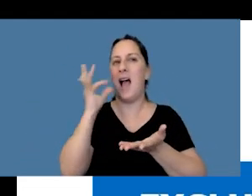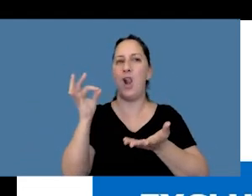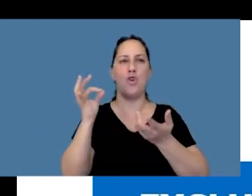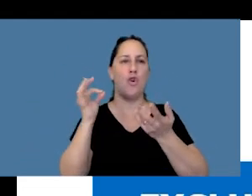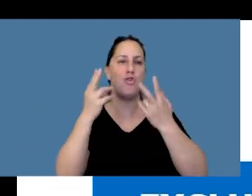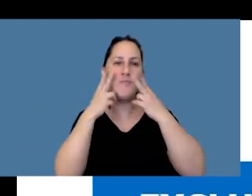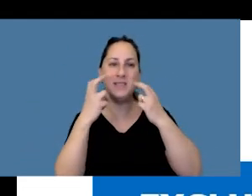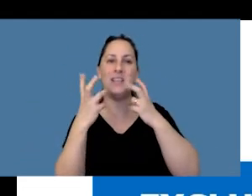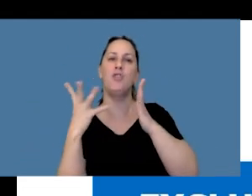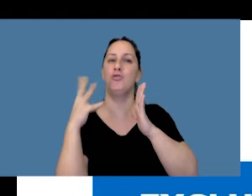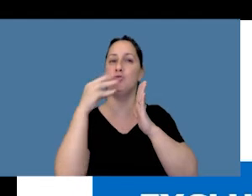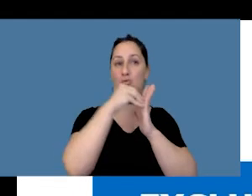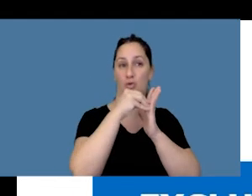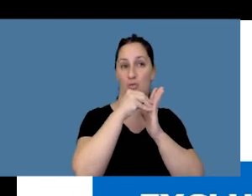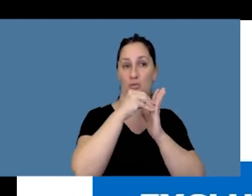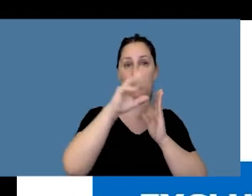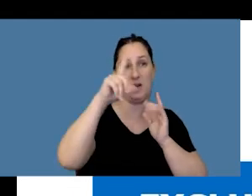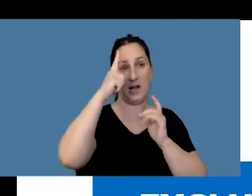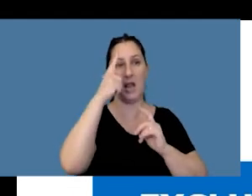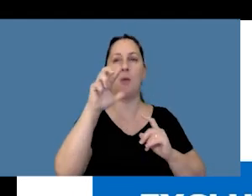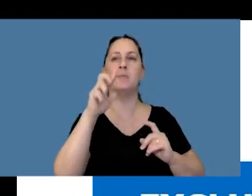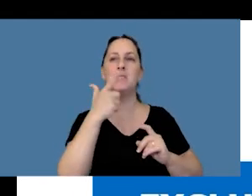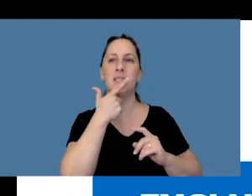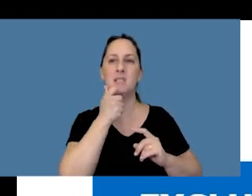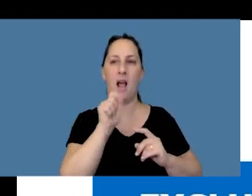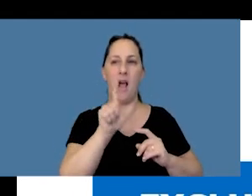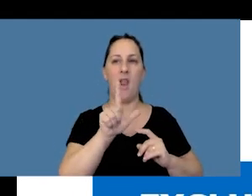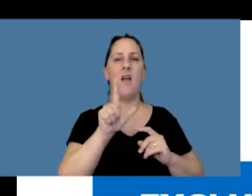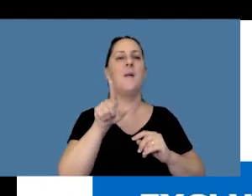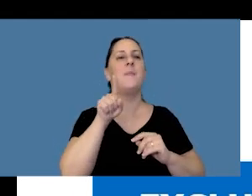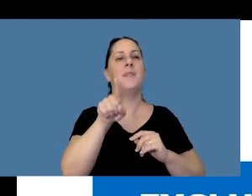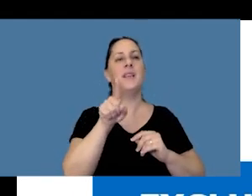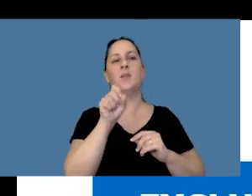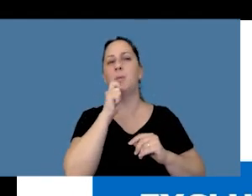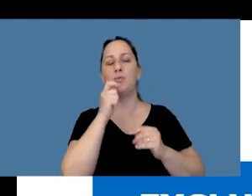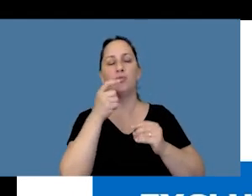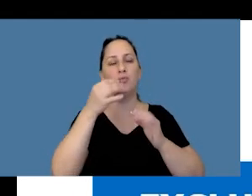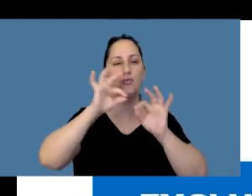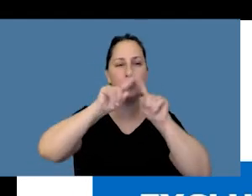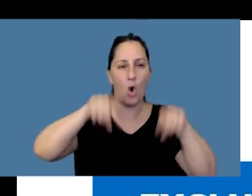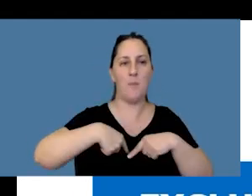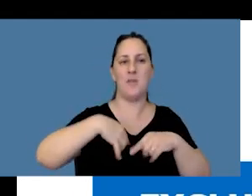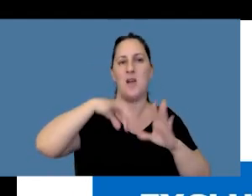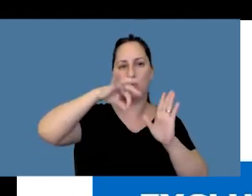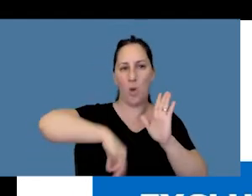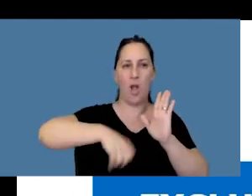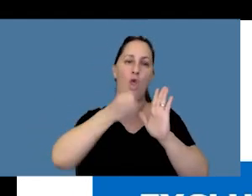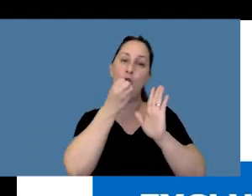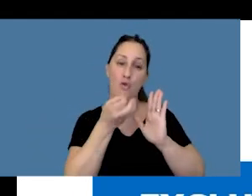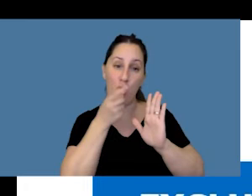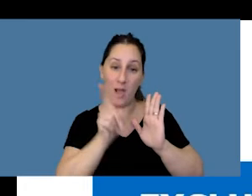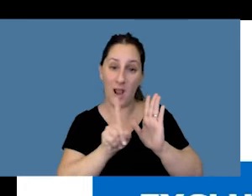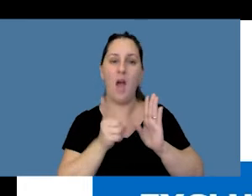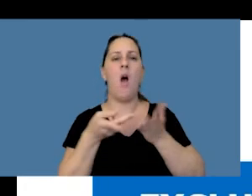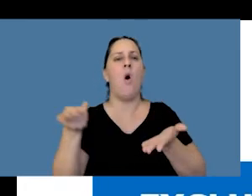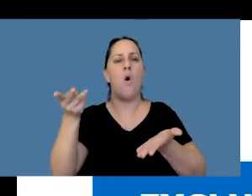en el registro, por ejemplo, bueno, el tema de nómina salarial no declarada, etcétera, etcétera, en ese caso, al ser